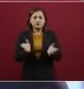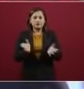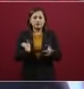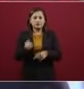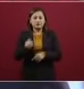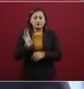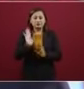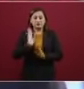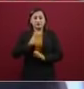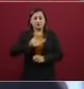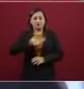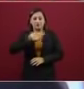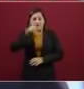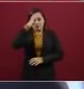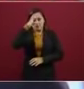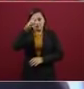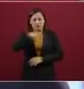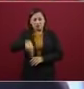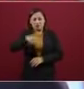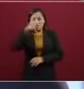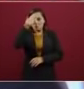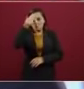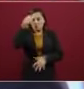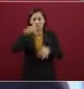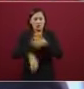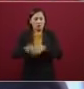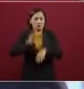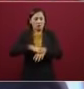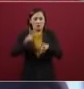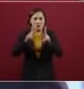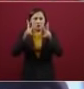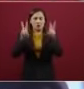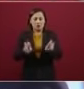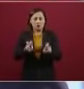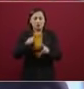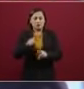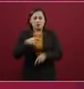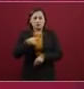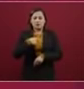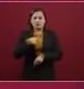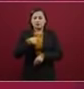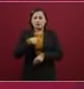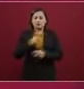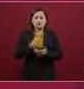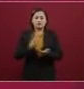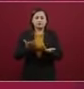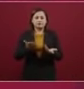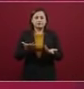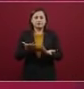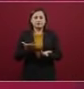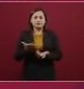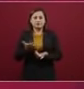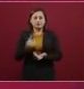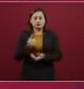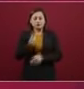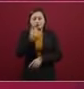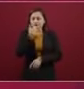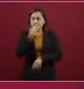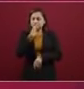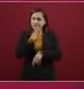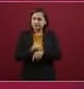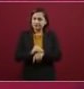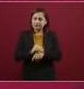mejor el desarrollo que lleva hasta ahorita lo que es la creación de la Guardia Nacional. Y bueno, pido su comprensión si es que